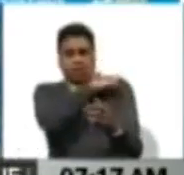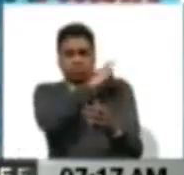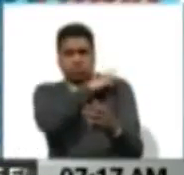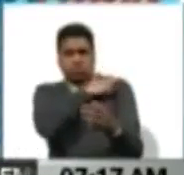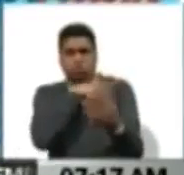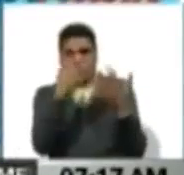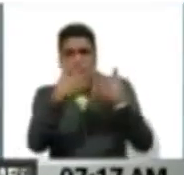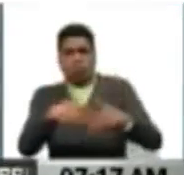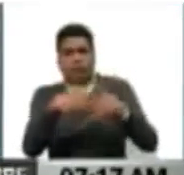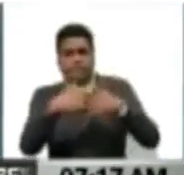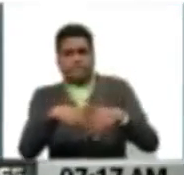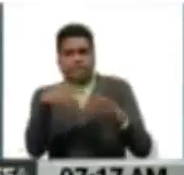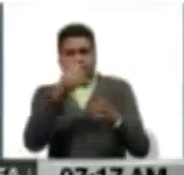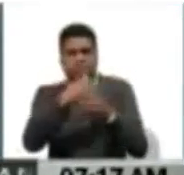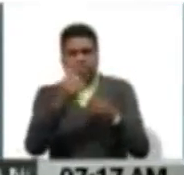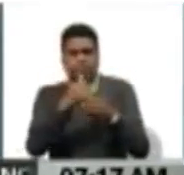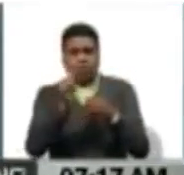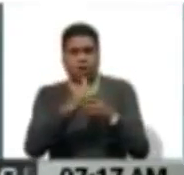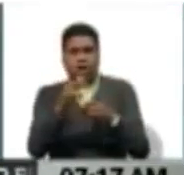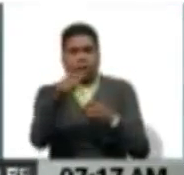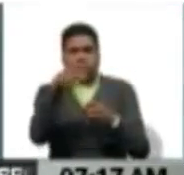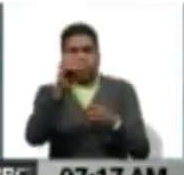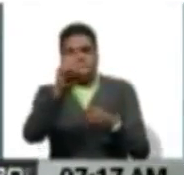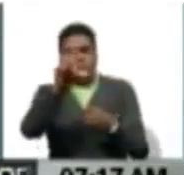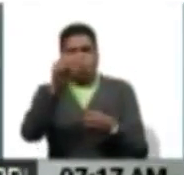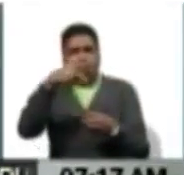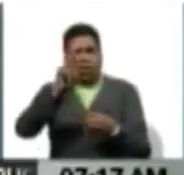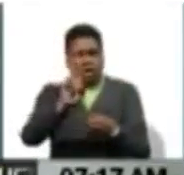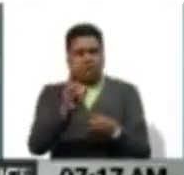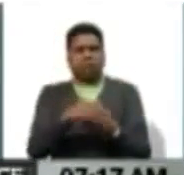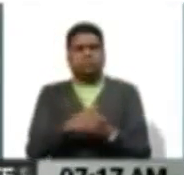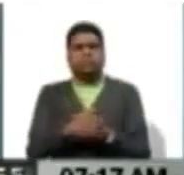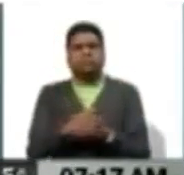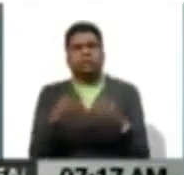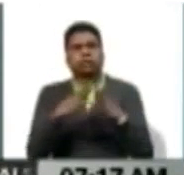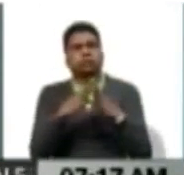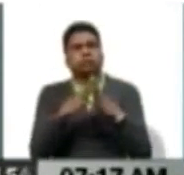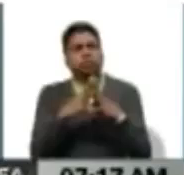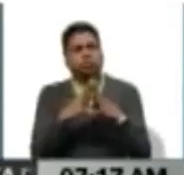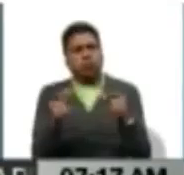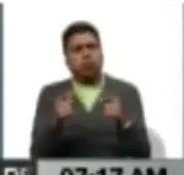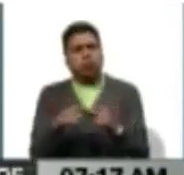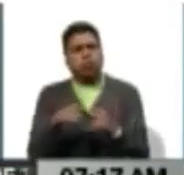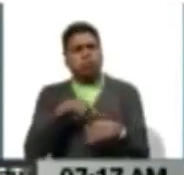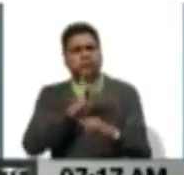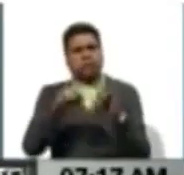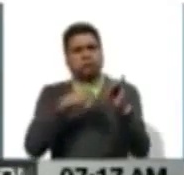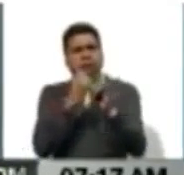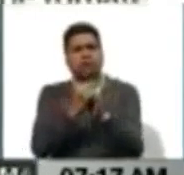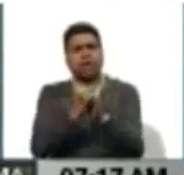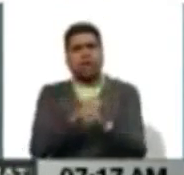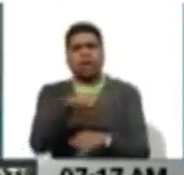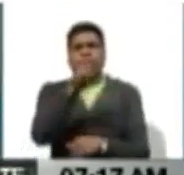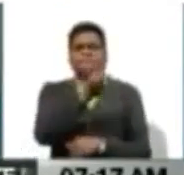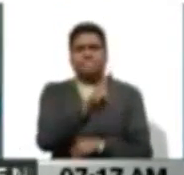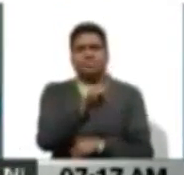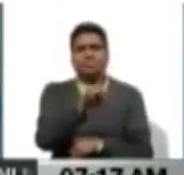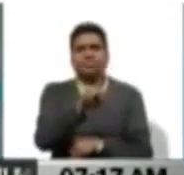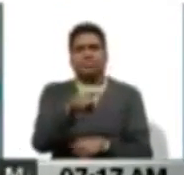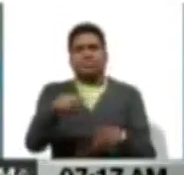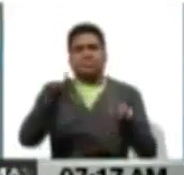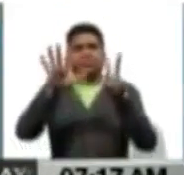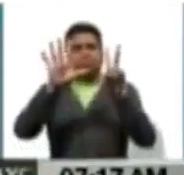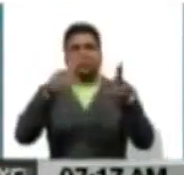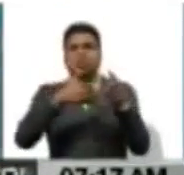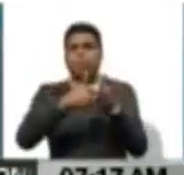tiene una fortuna estimada, según la revista Forbes, según datos internacionales, de 2.700 millones de dólares. Ahora,